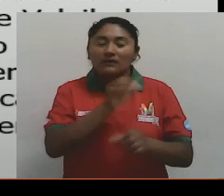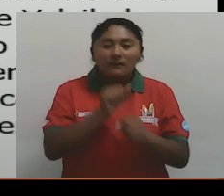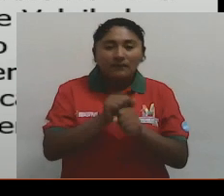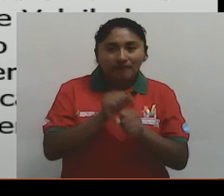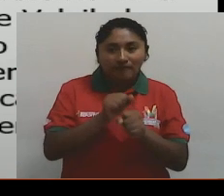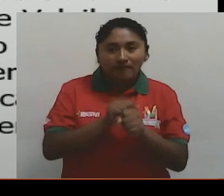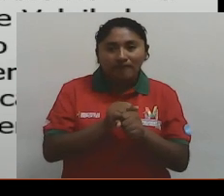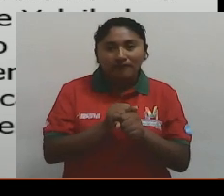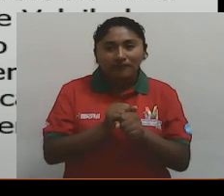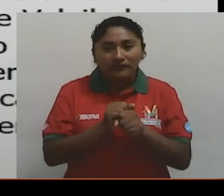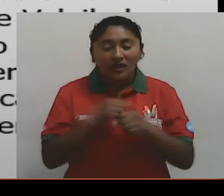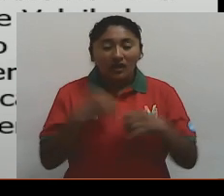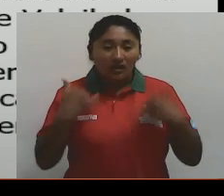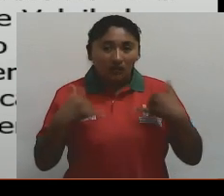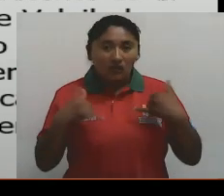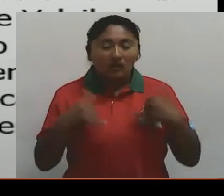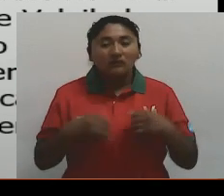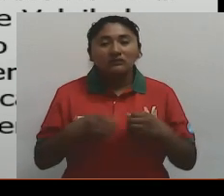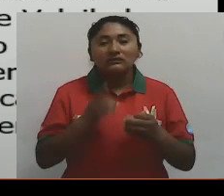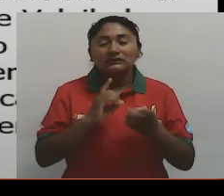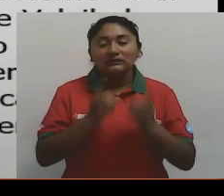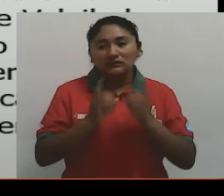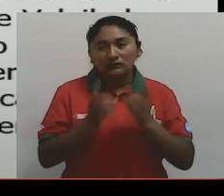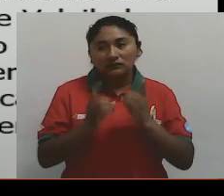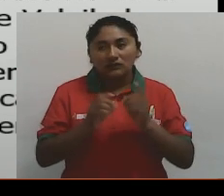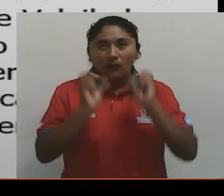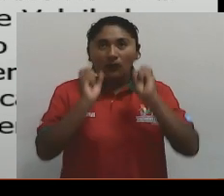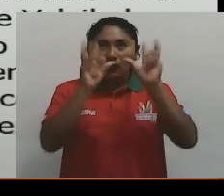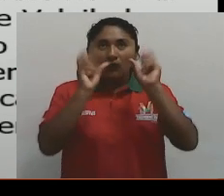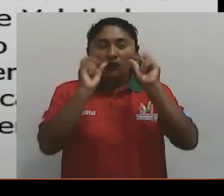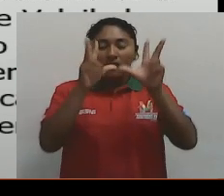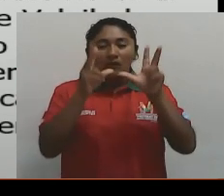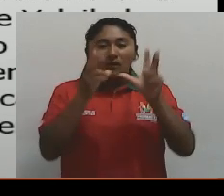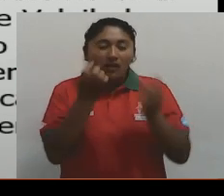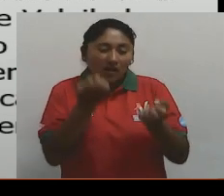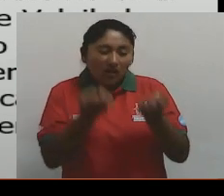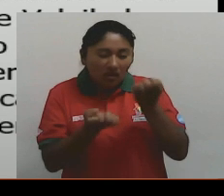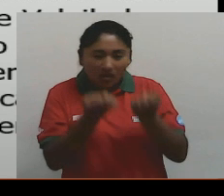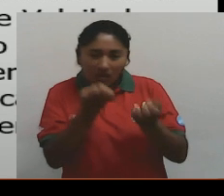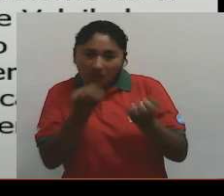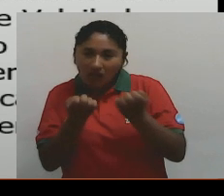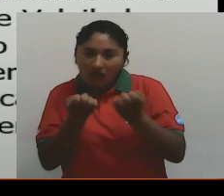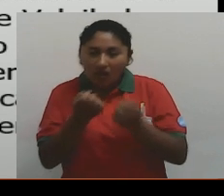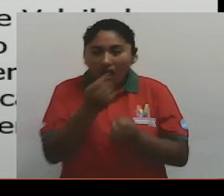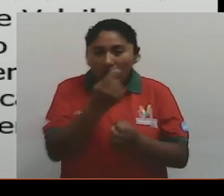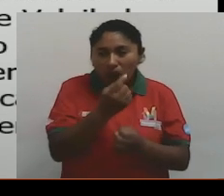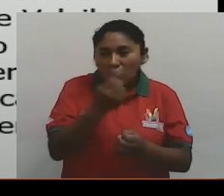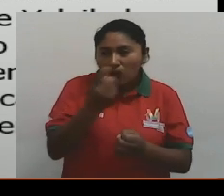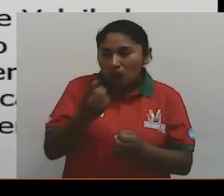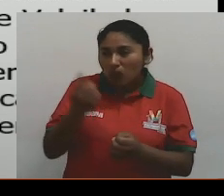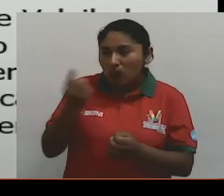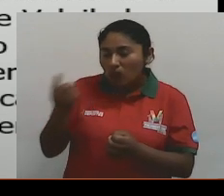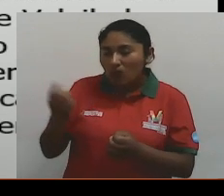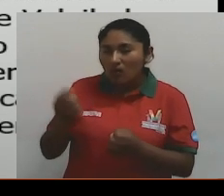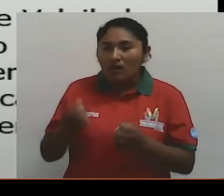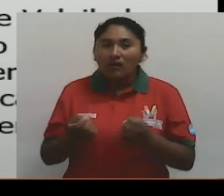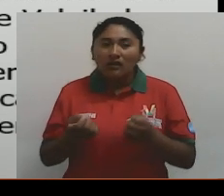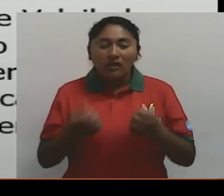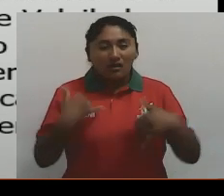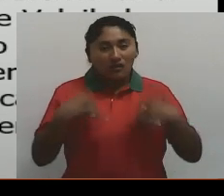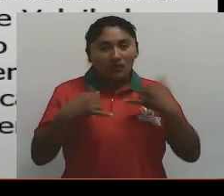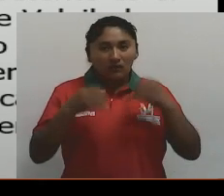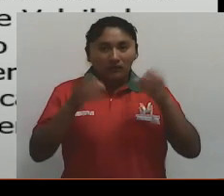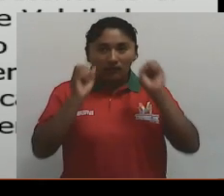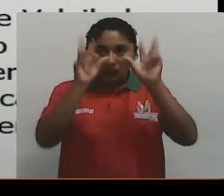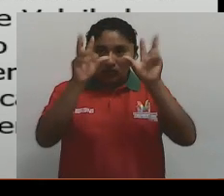ser competente es el sistema de evaluación individual que se le aplica a los árbitros en el voleibol, en cada partido y donde se analiza con